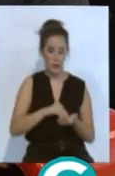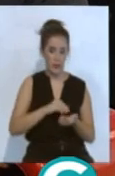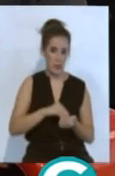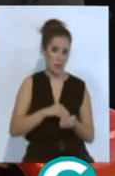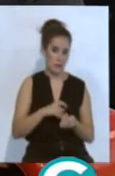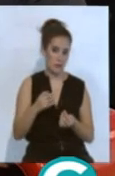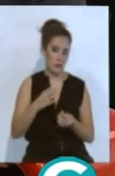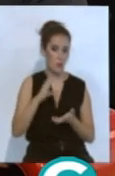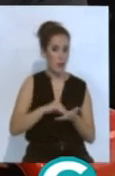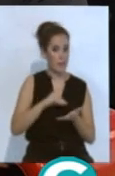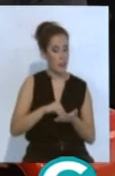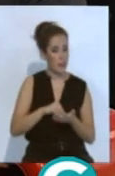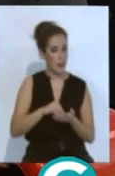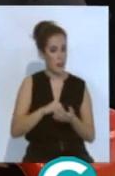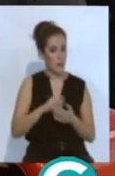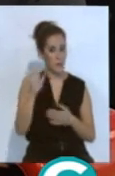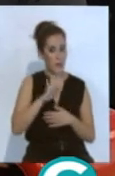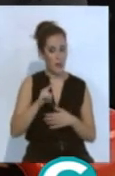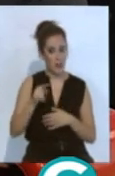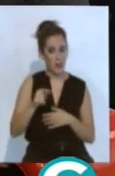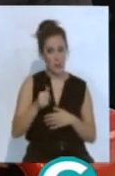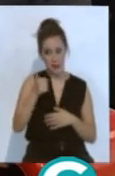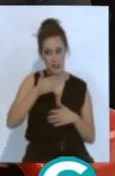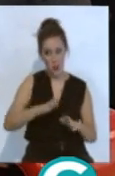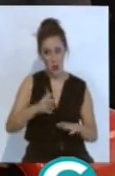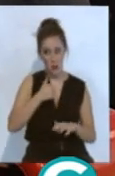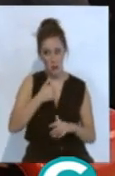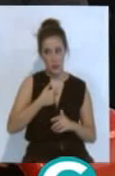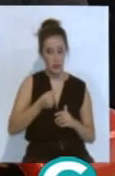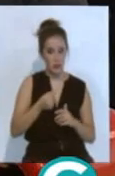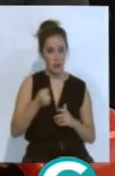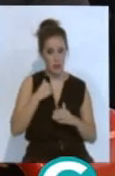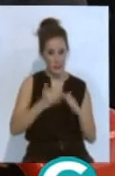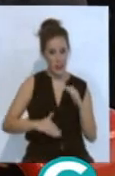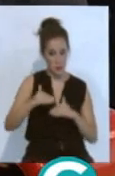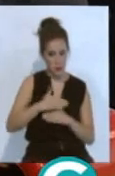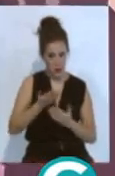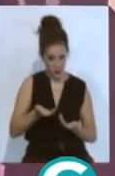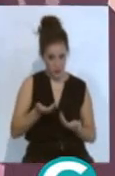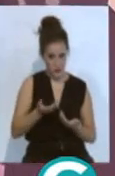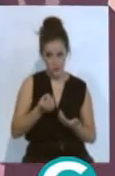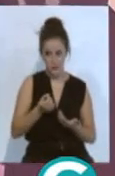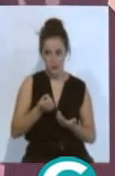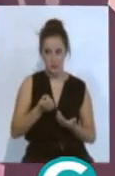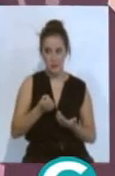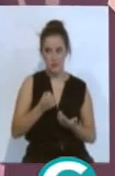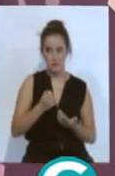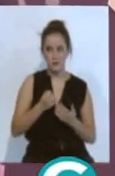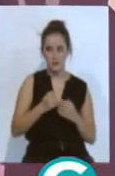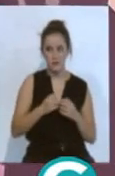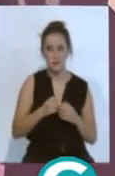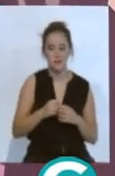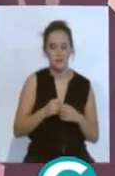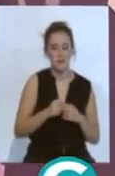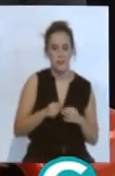que hay veces que parece él más hijo que yo, sí, que me ha superado. ¿Entiendes? Yo no lo he querido decir, menos mal que lo está diciendo yo, tú, Manuel.